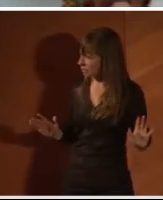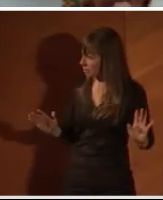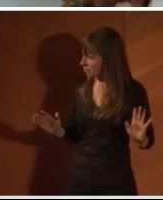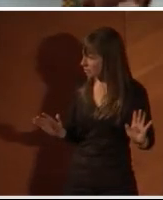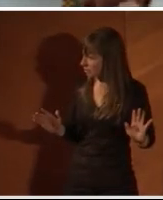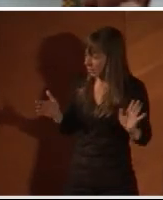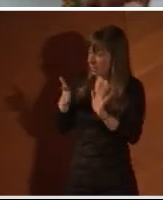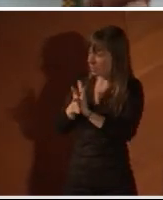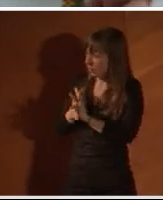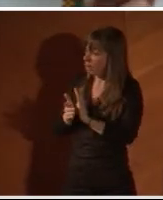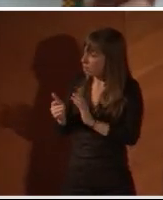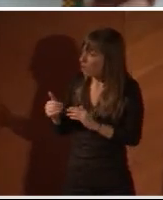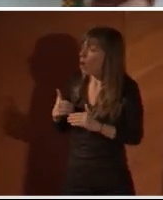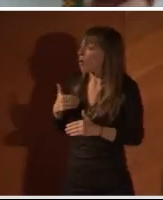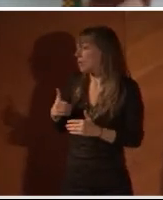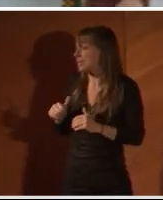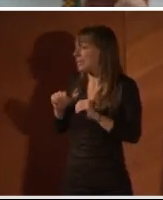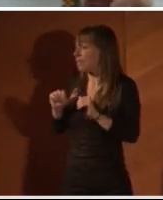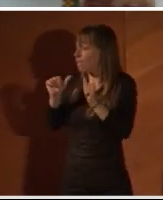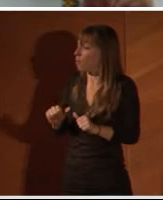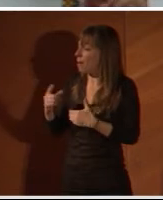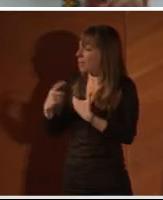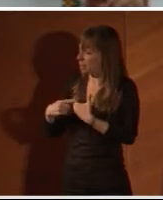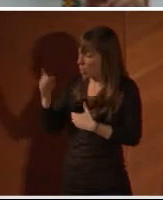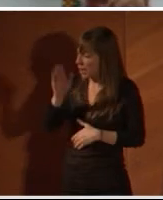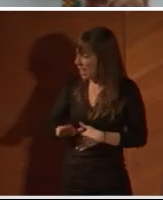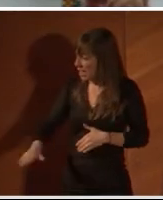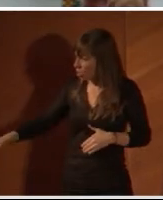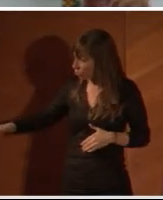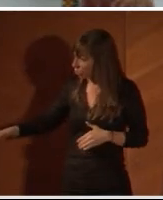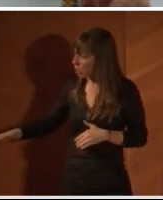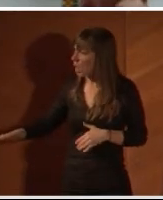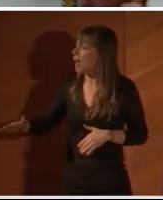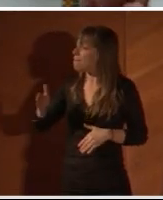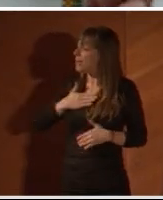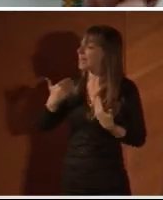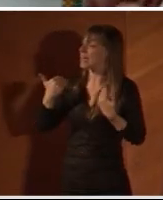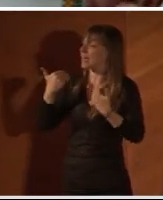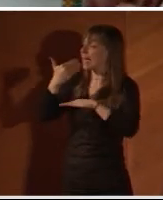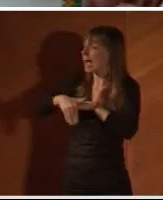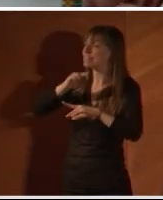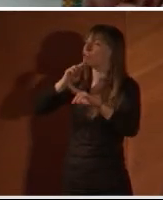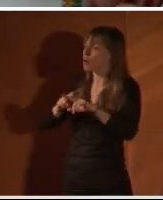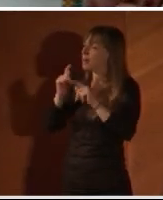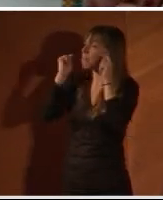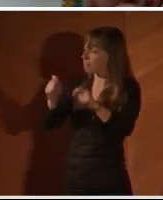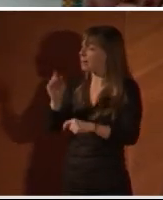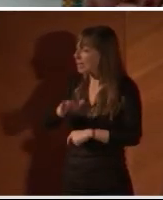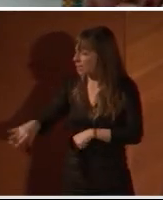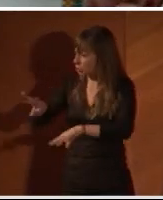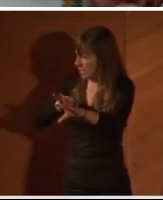de un proceso participativo, todos los niños votaron el nombre de las calles donde viven. se lleva celebrando, también celebramos